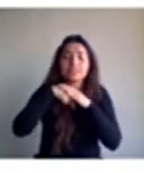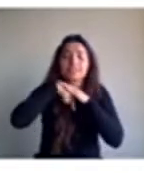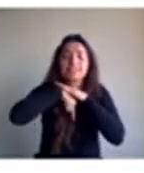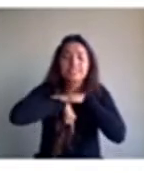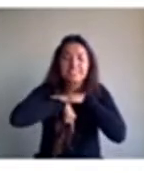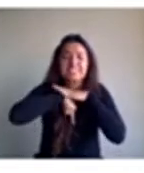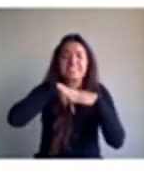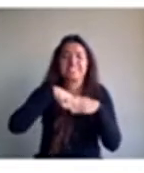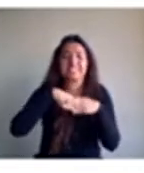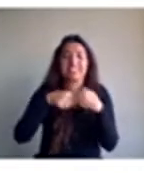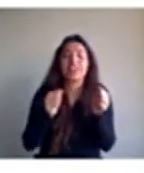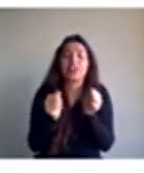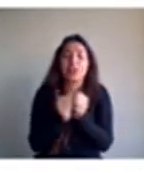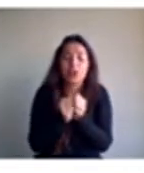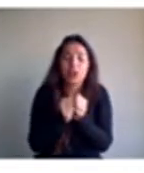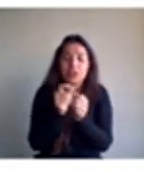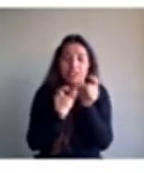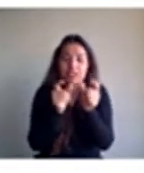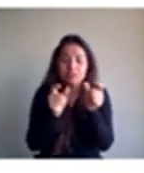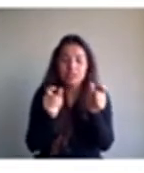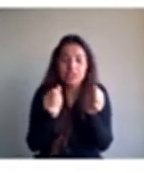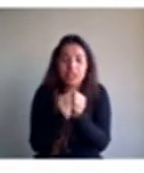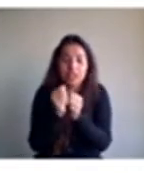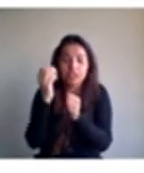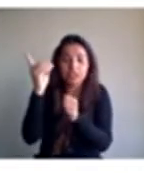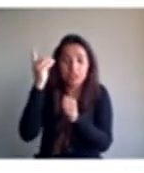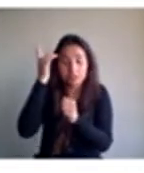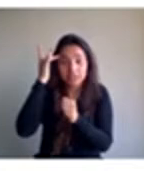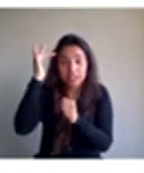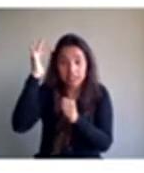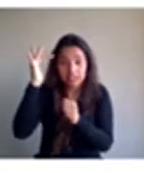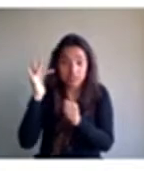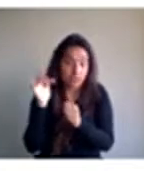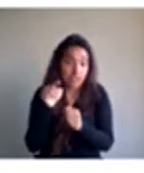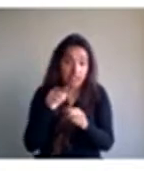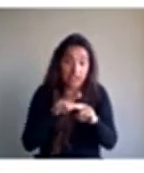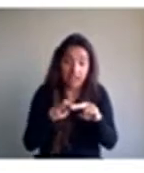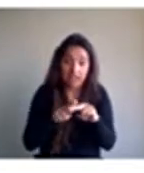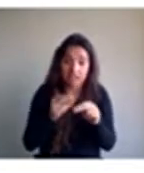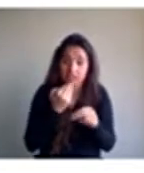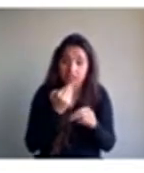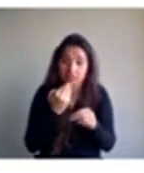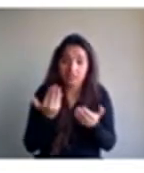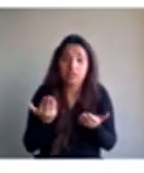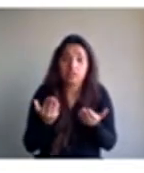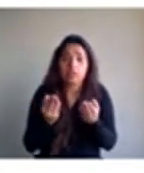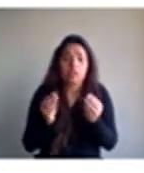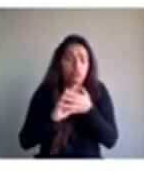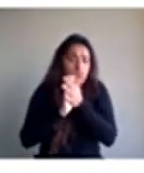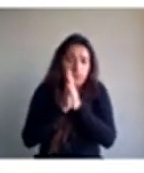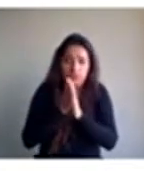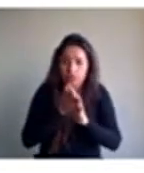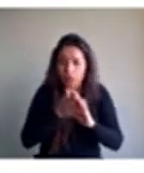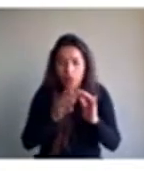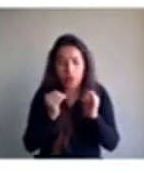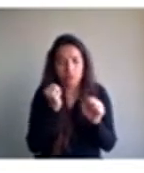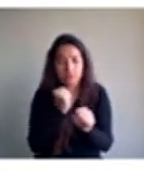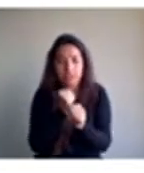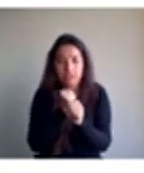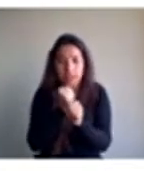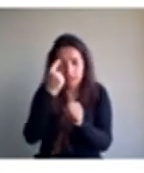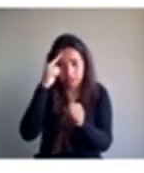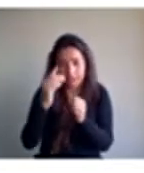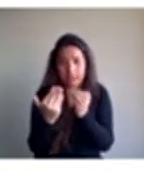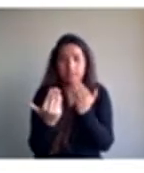población con discapacidad intelectual y todos los tipos de trabajos que apoyan este